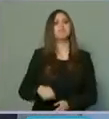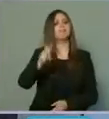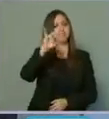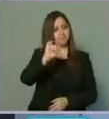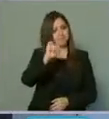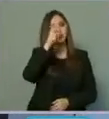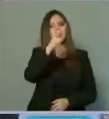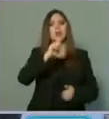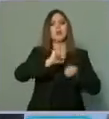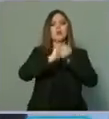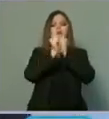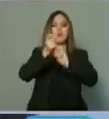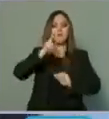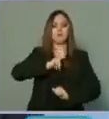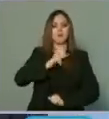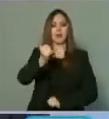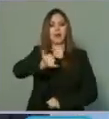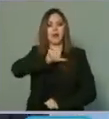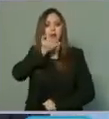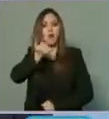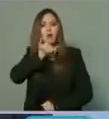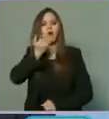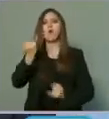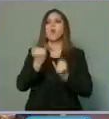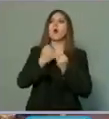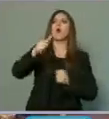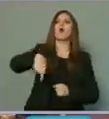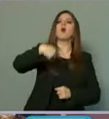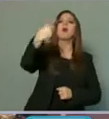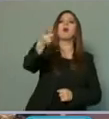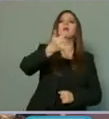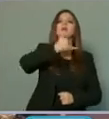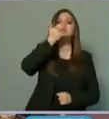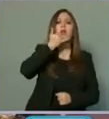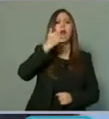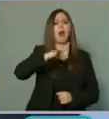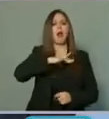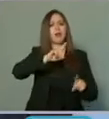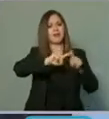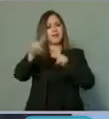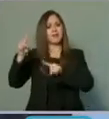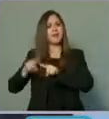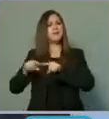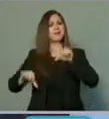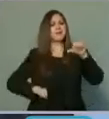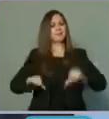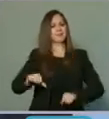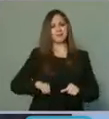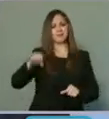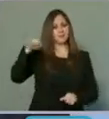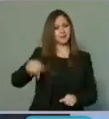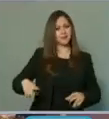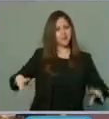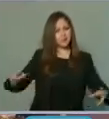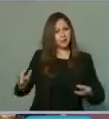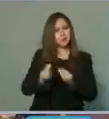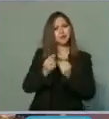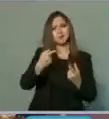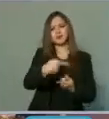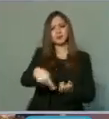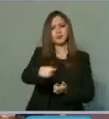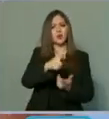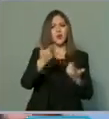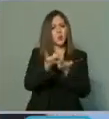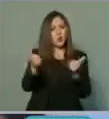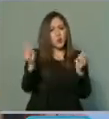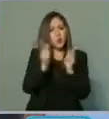nuestros propios errores y los errores del otro. Hay ejercicios muy sencillos que hacemos en los ejercicios vivenciales con los grupos,